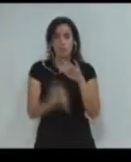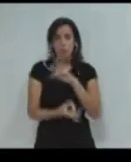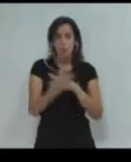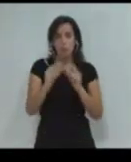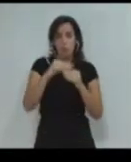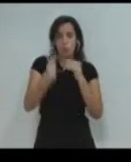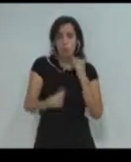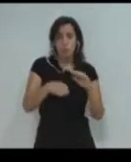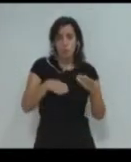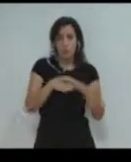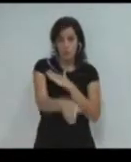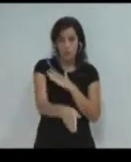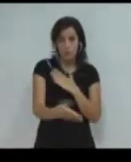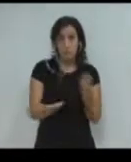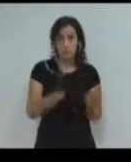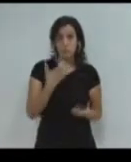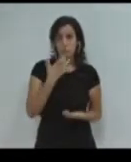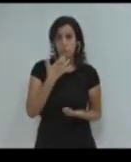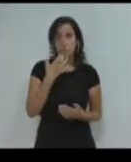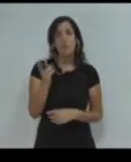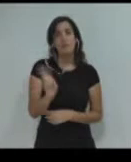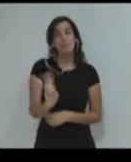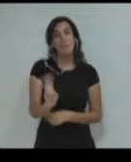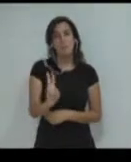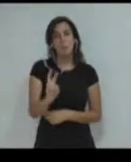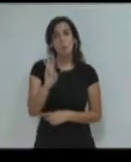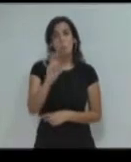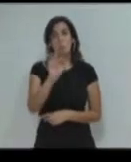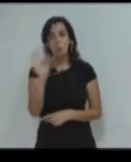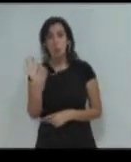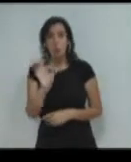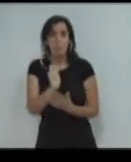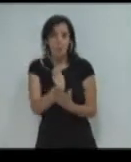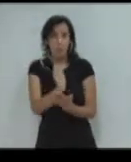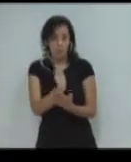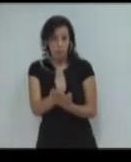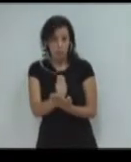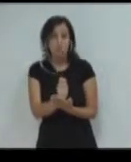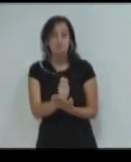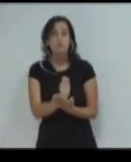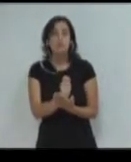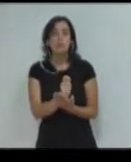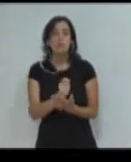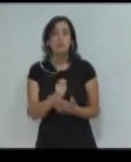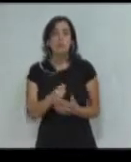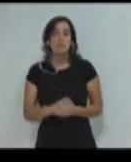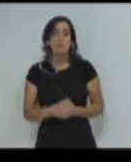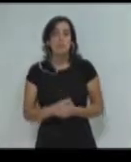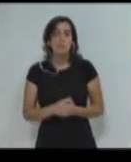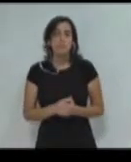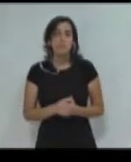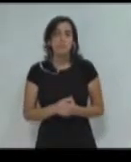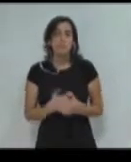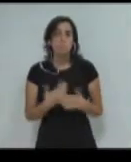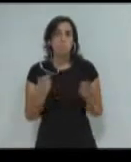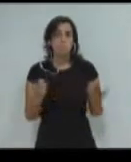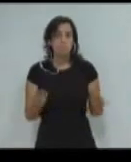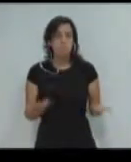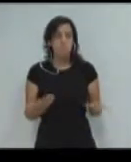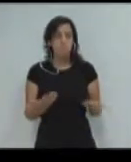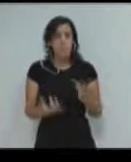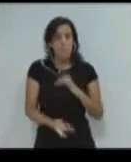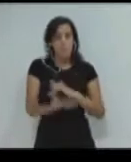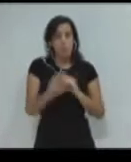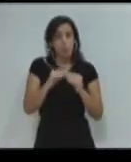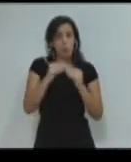accesibles, la versión Pro de pago. Y bueno, ¿se pueden generar